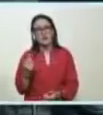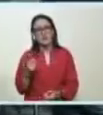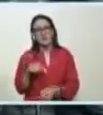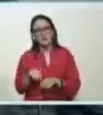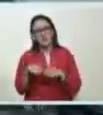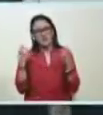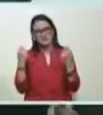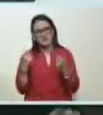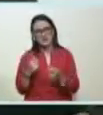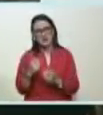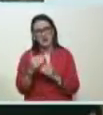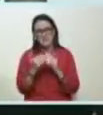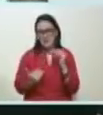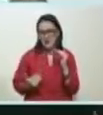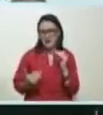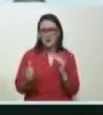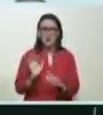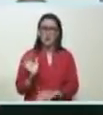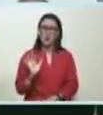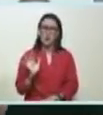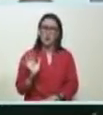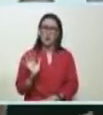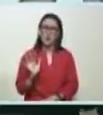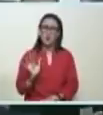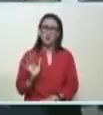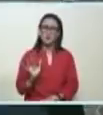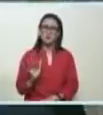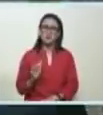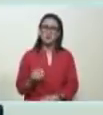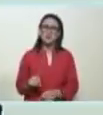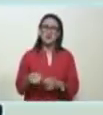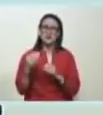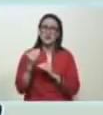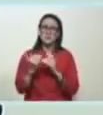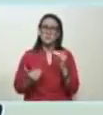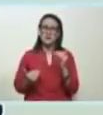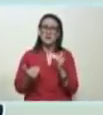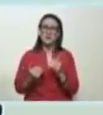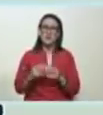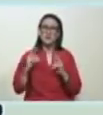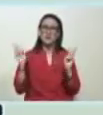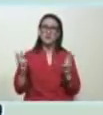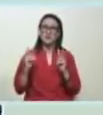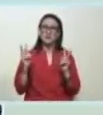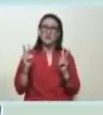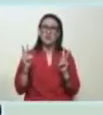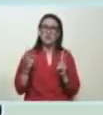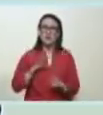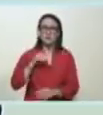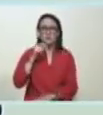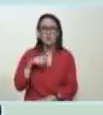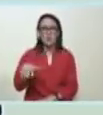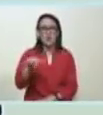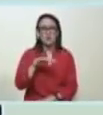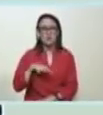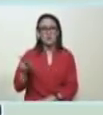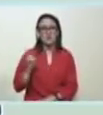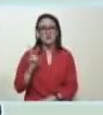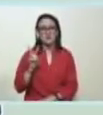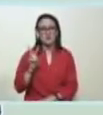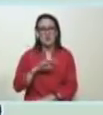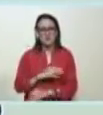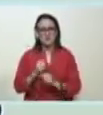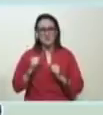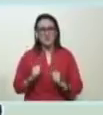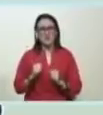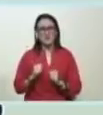manchar, disminuir. No, es un crimen tratar de disminuir la gran victoria que ha tenido el pueblo de Venezuela con su